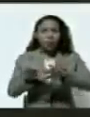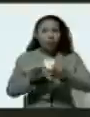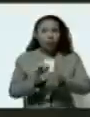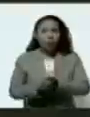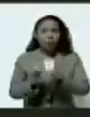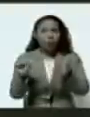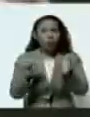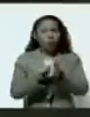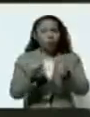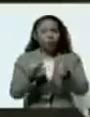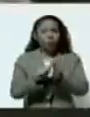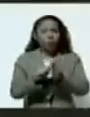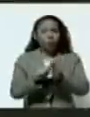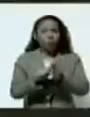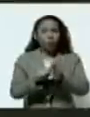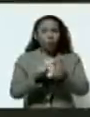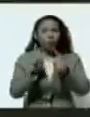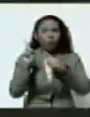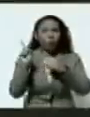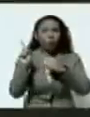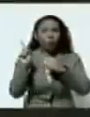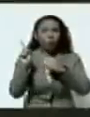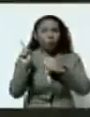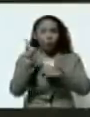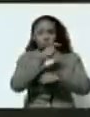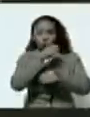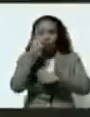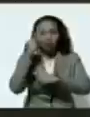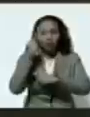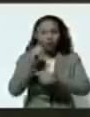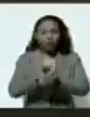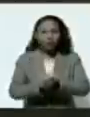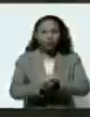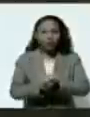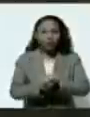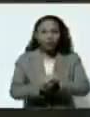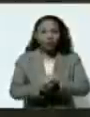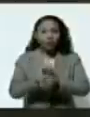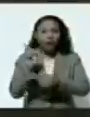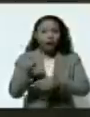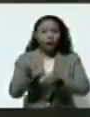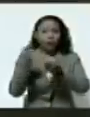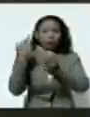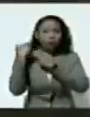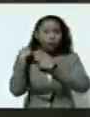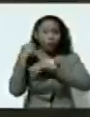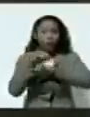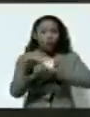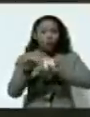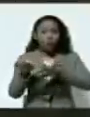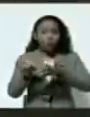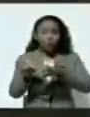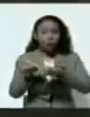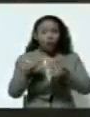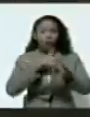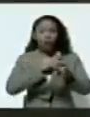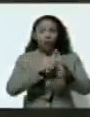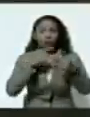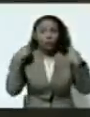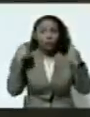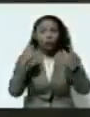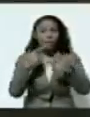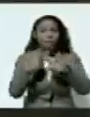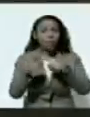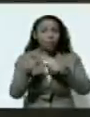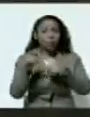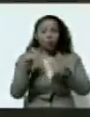donde este narcotraficante Garófalo era el responsable municipal de Voluntad Popular. Pero